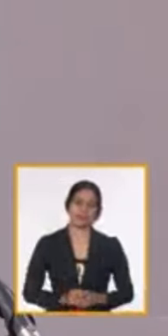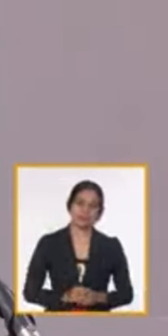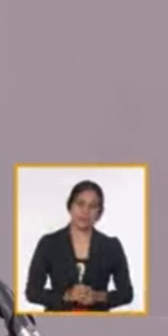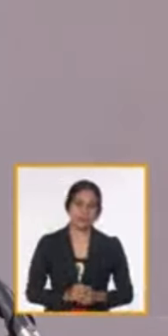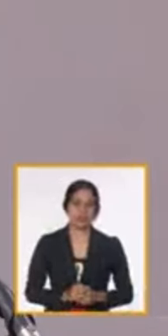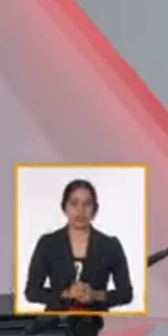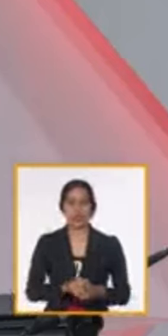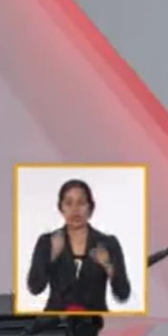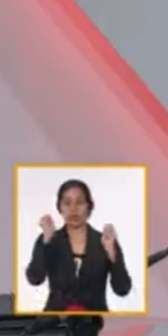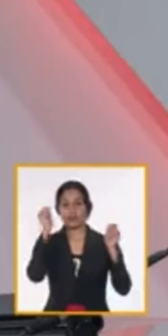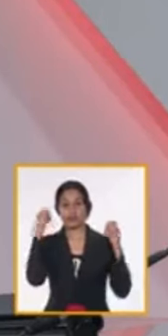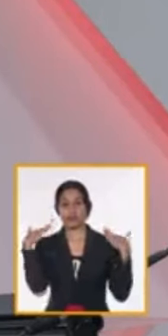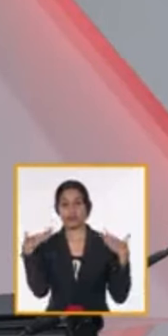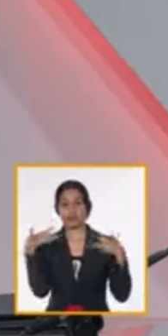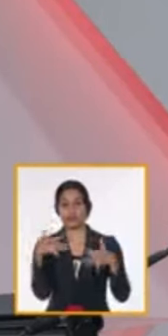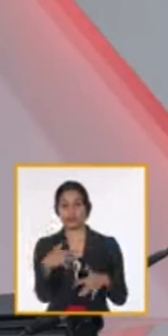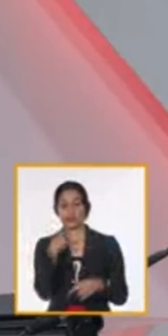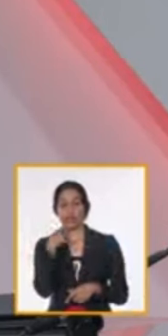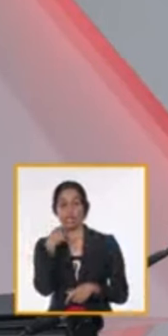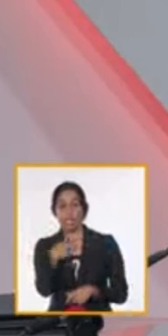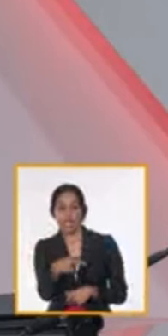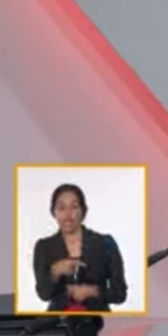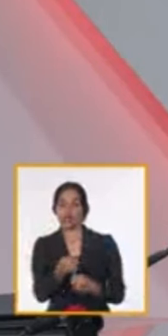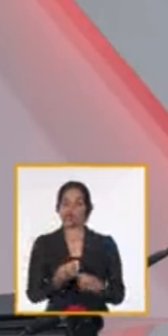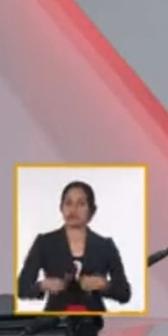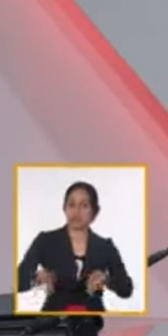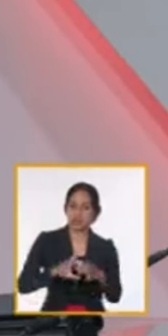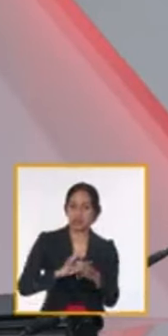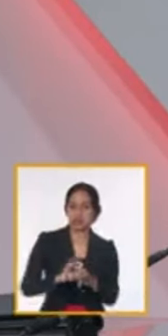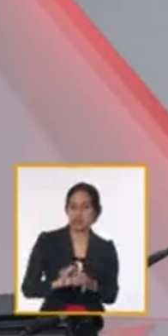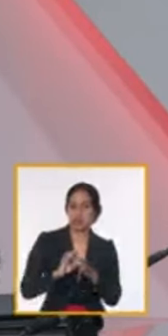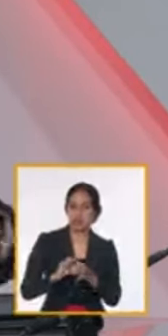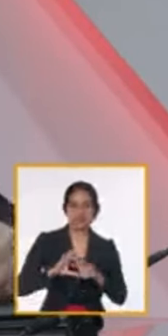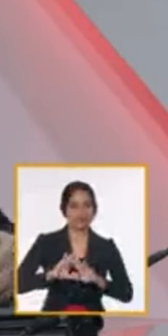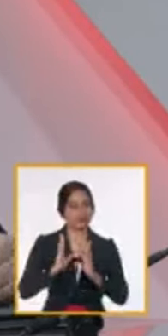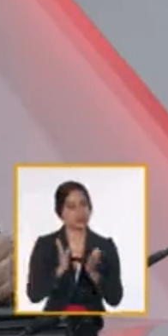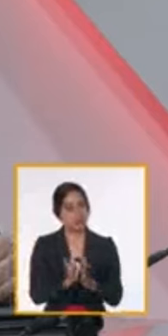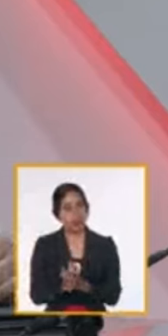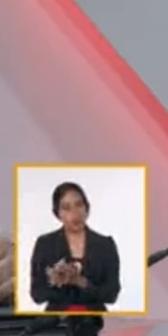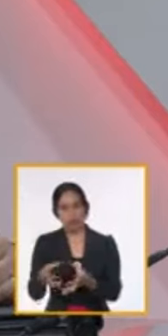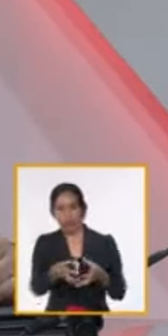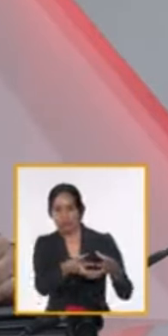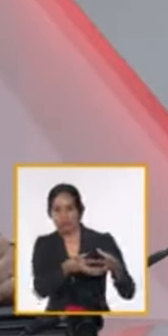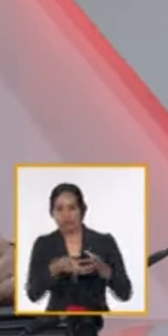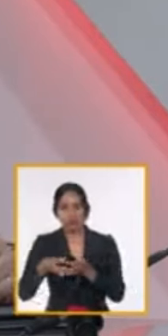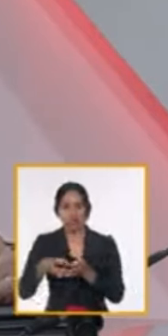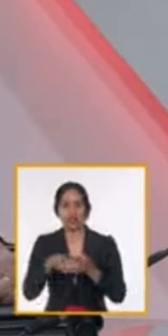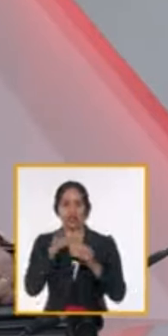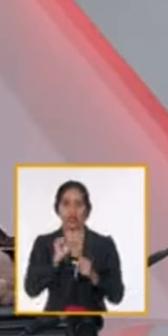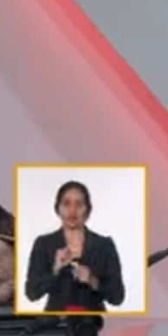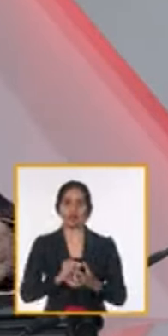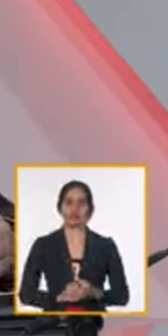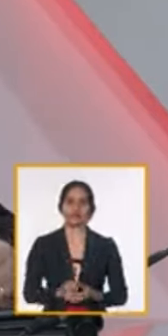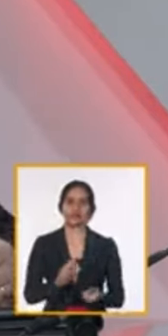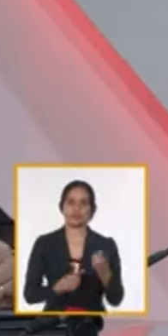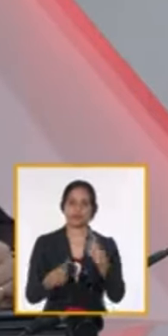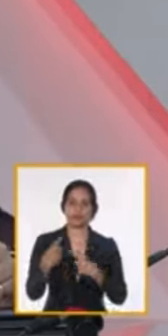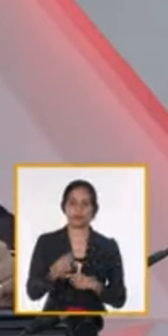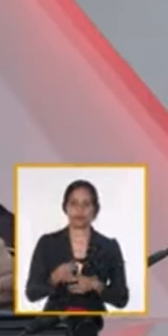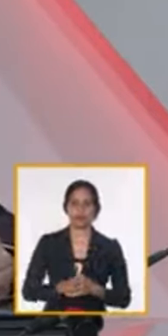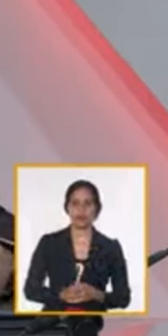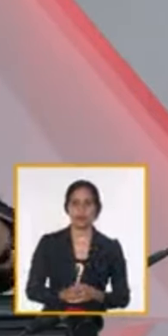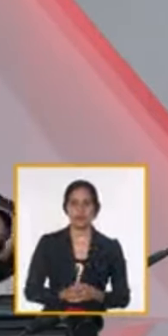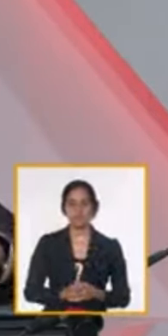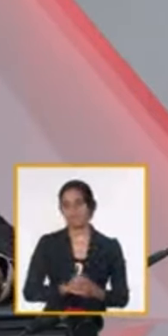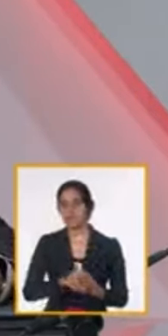protesta, frente a esa manifestación, pues inmediatamente se ha tratado de deslegitimar,